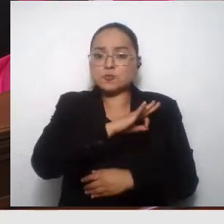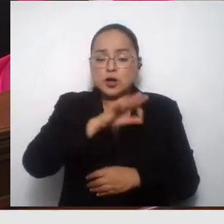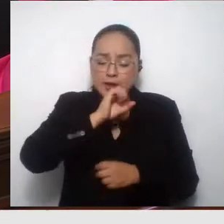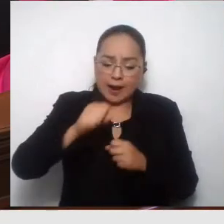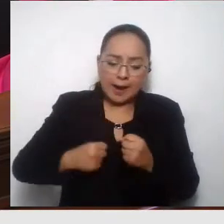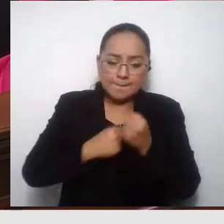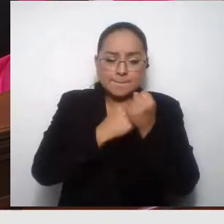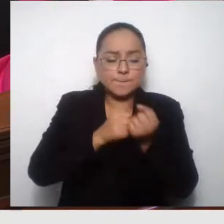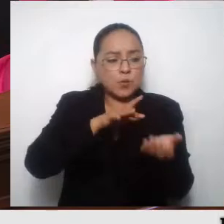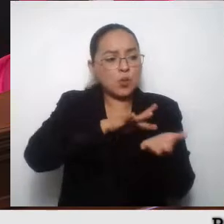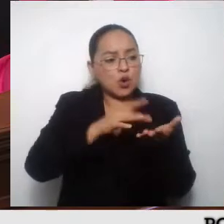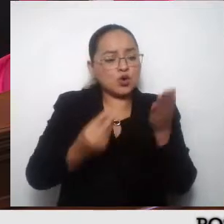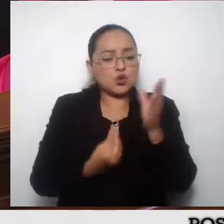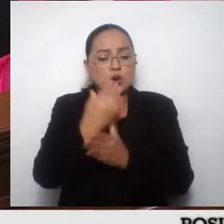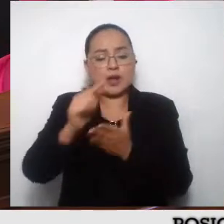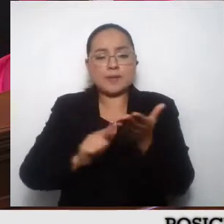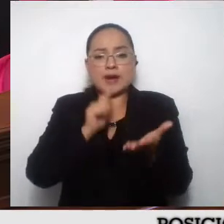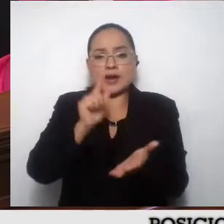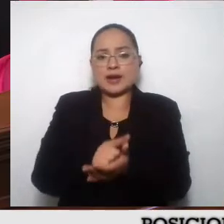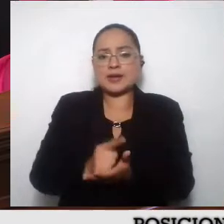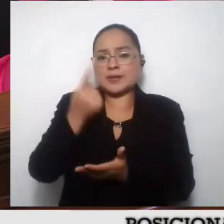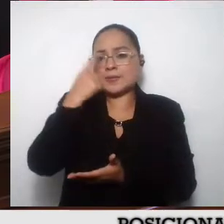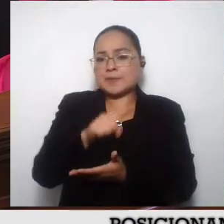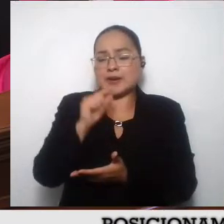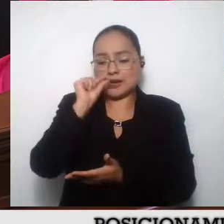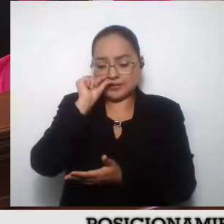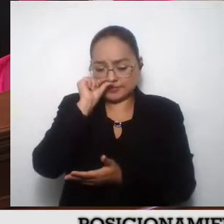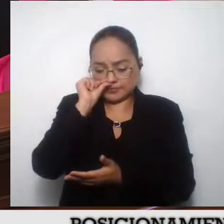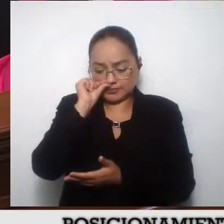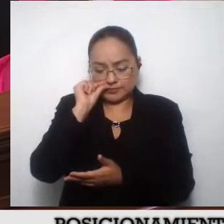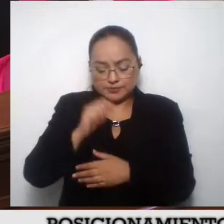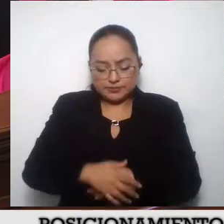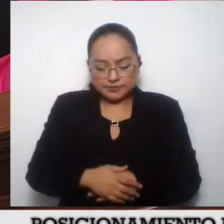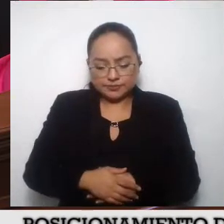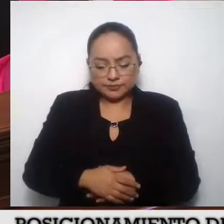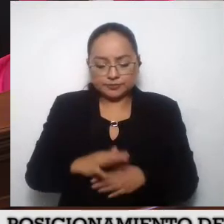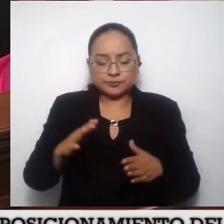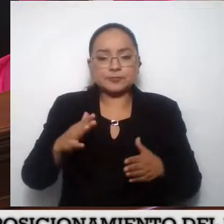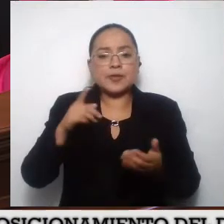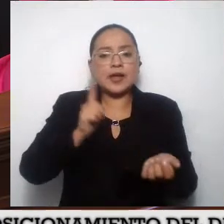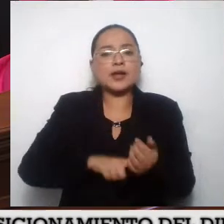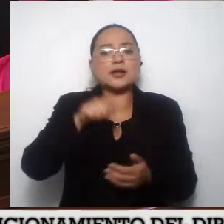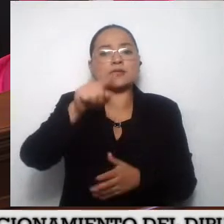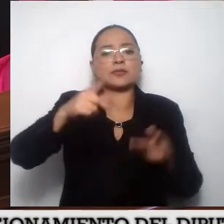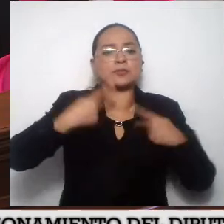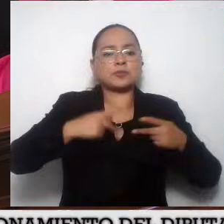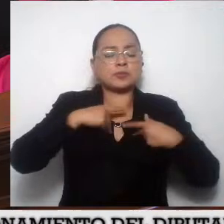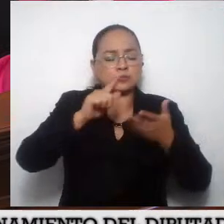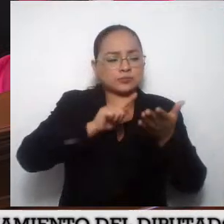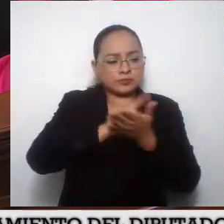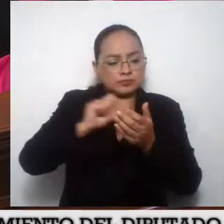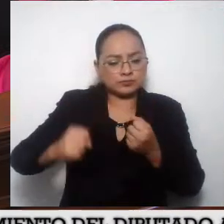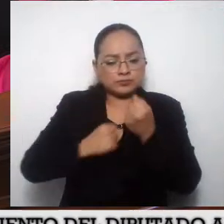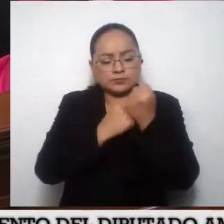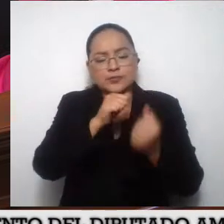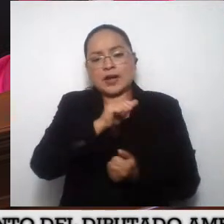una ley que le dé certidumbre jurídica a las asociaciones civiles, que le dé estructura, organización